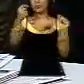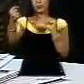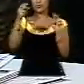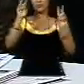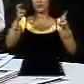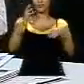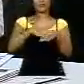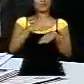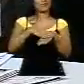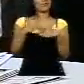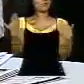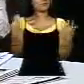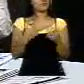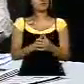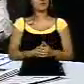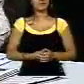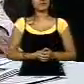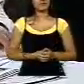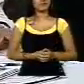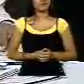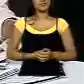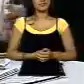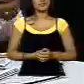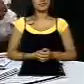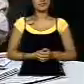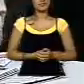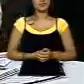porque, camarada,